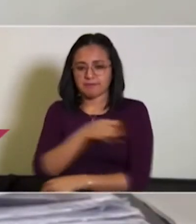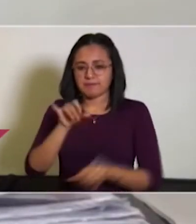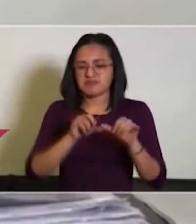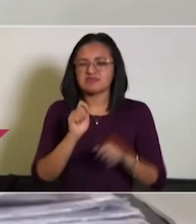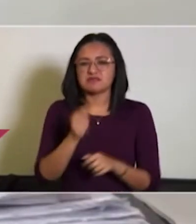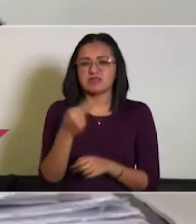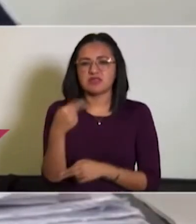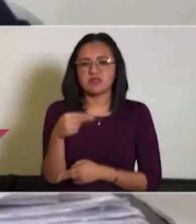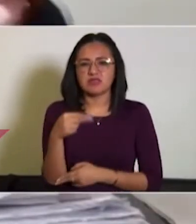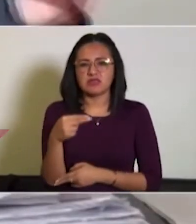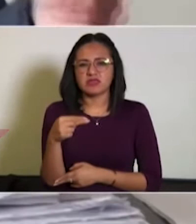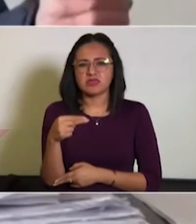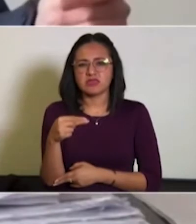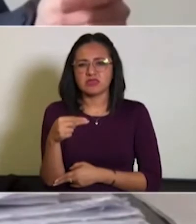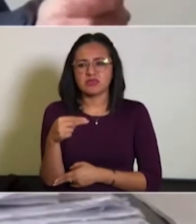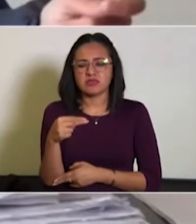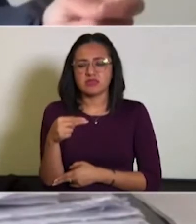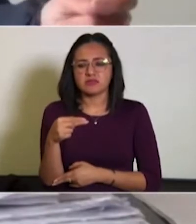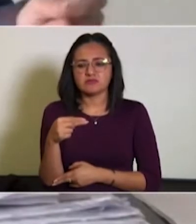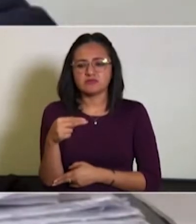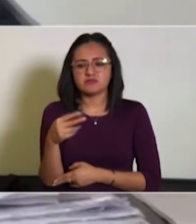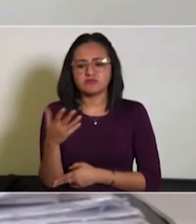se llama